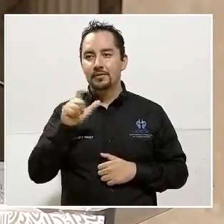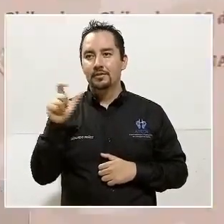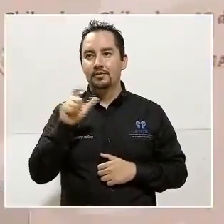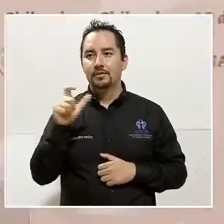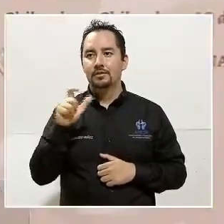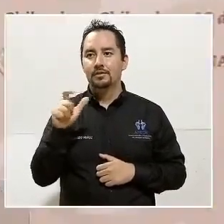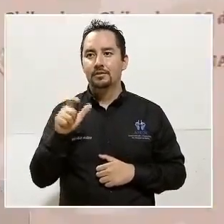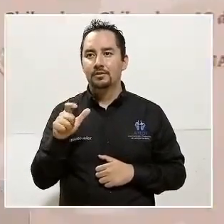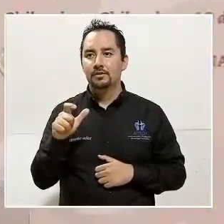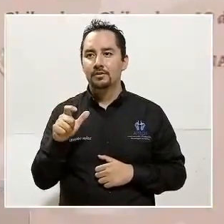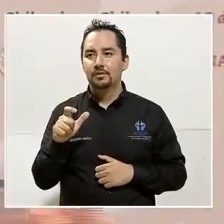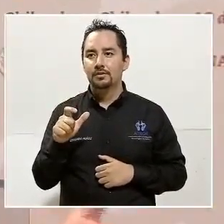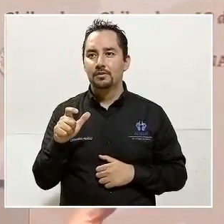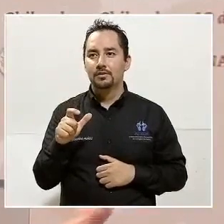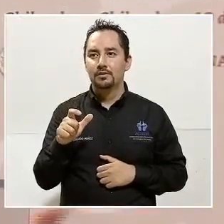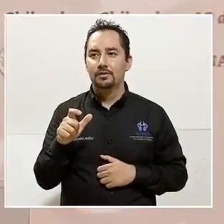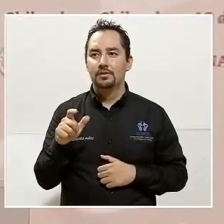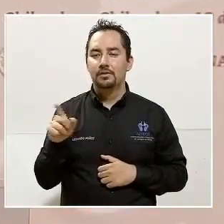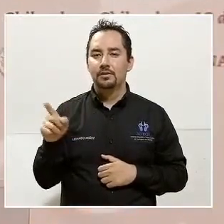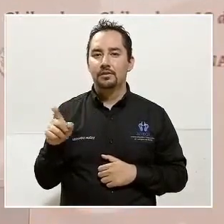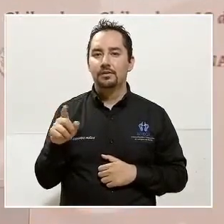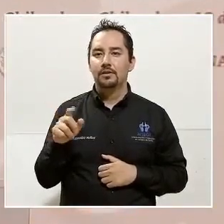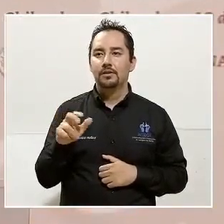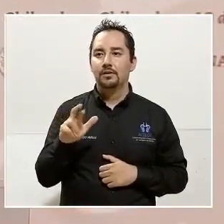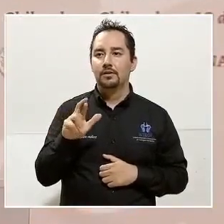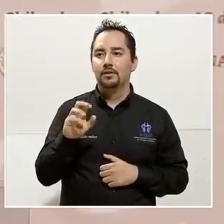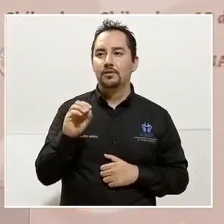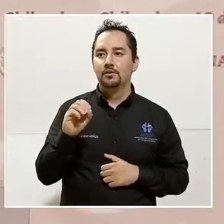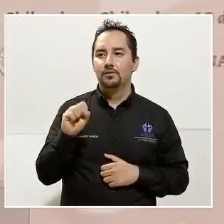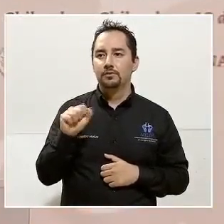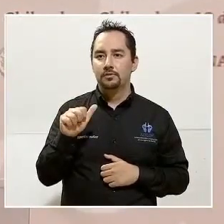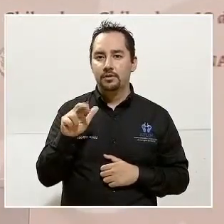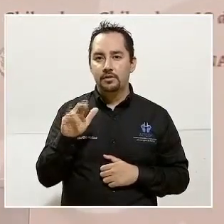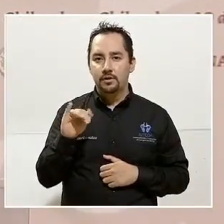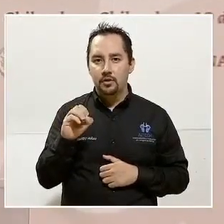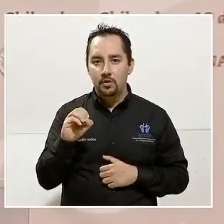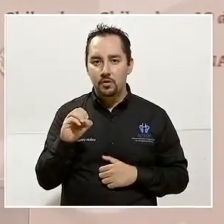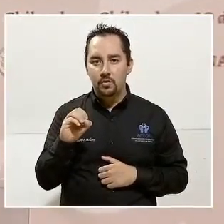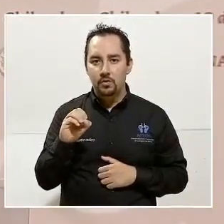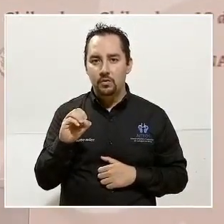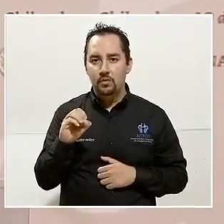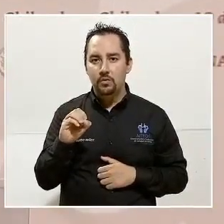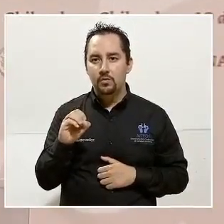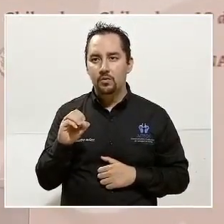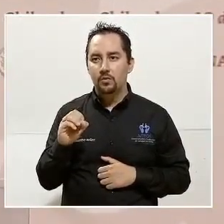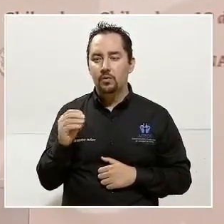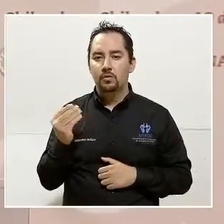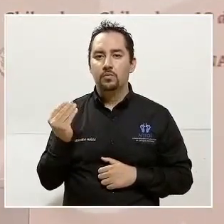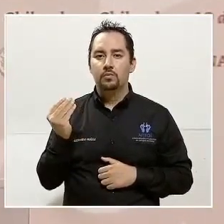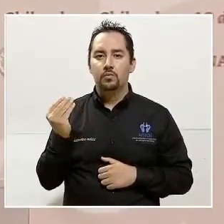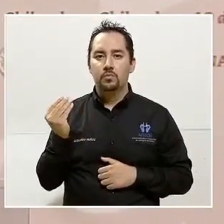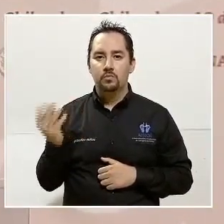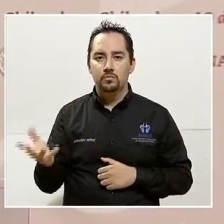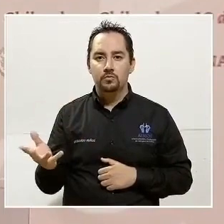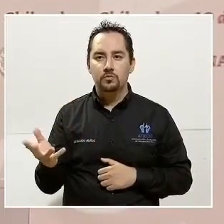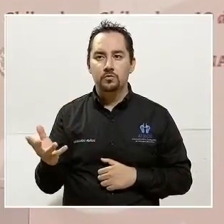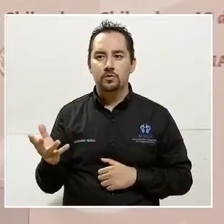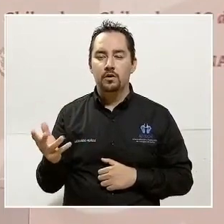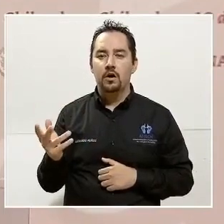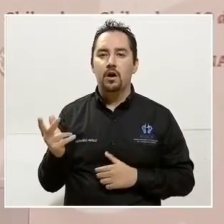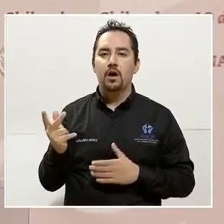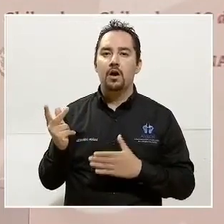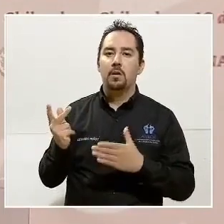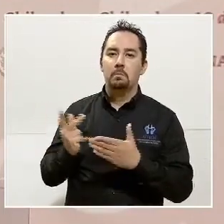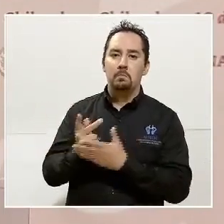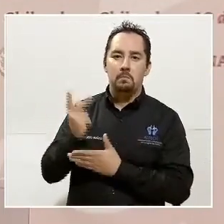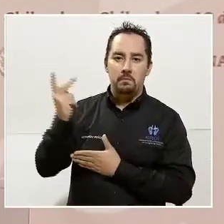Cuando a doña Rosario le dieron la condecoración, el